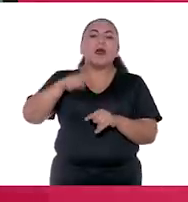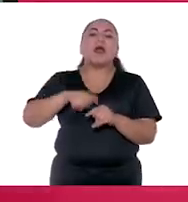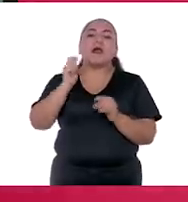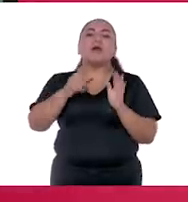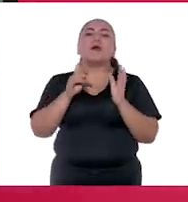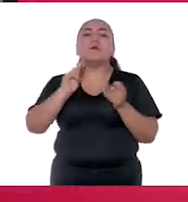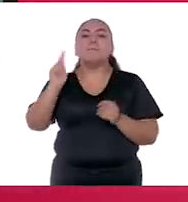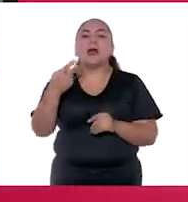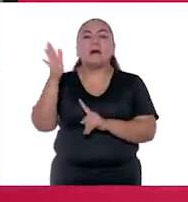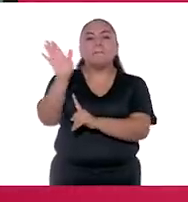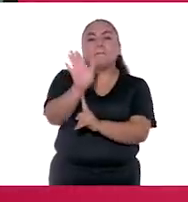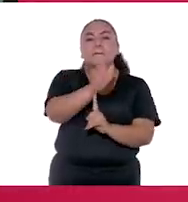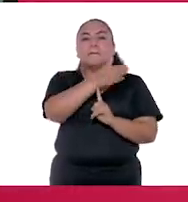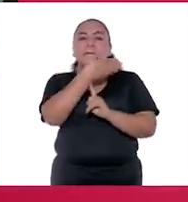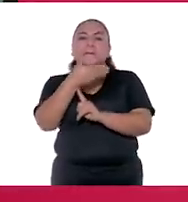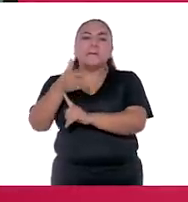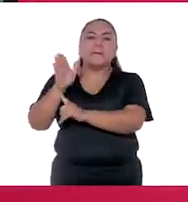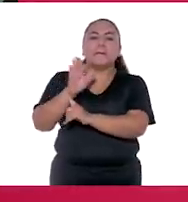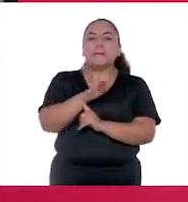nacional.